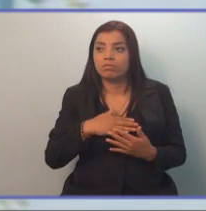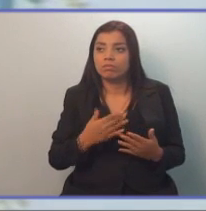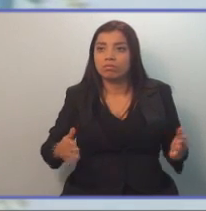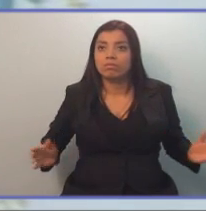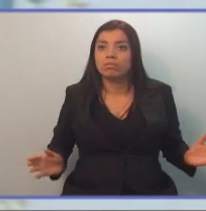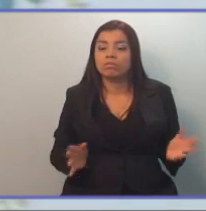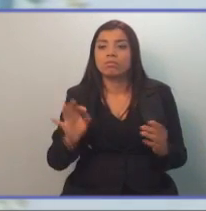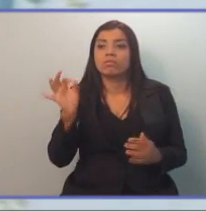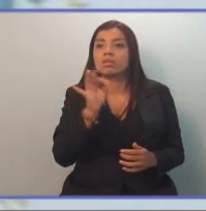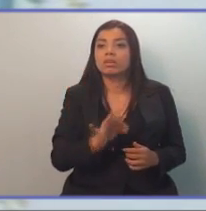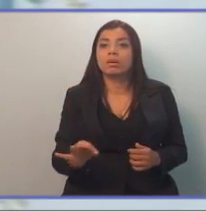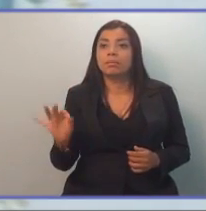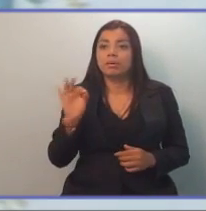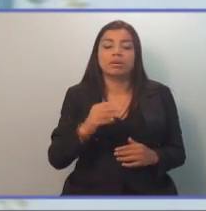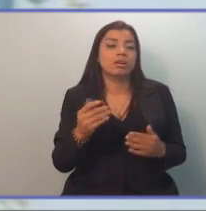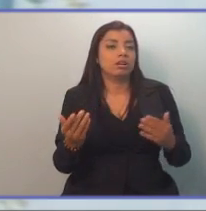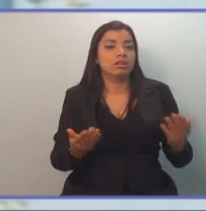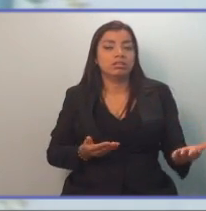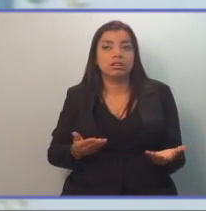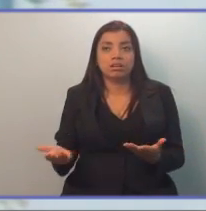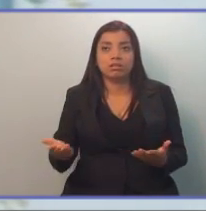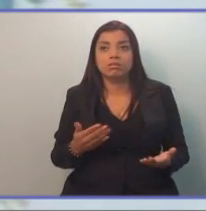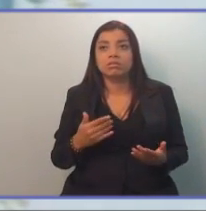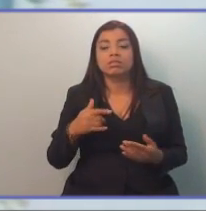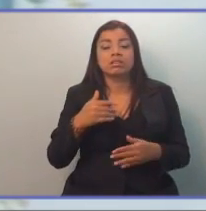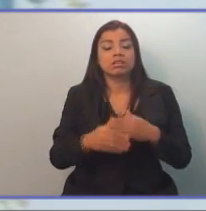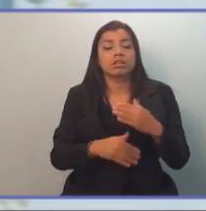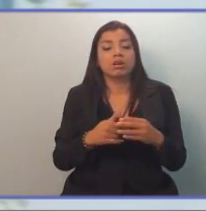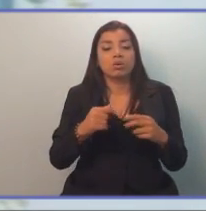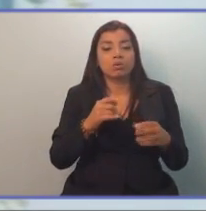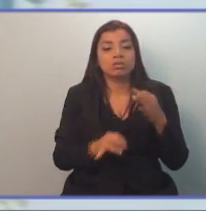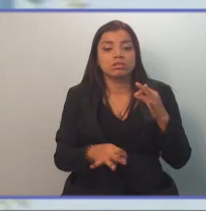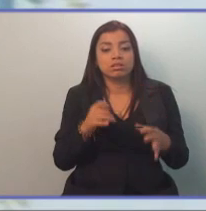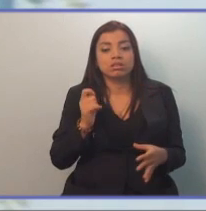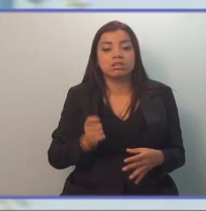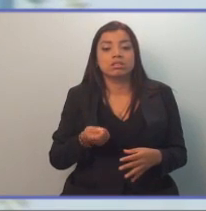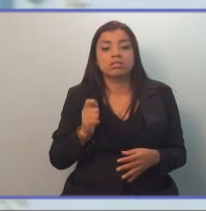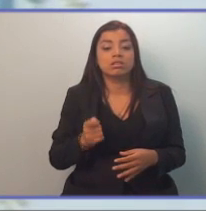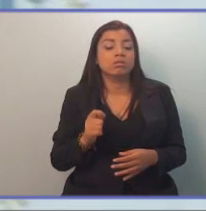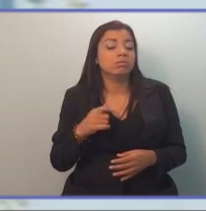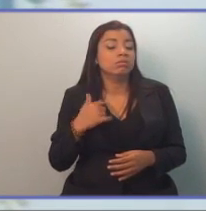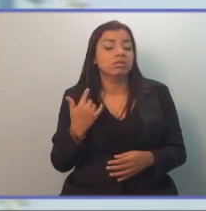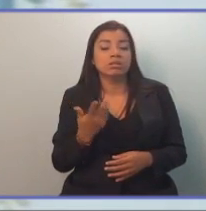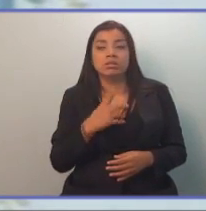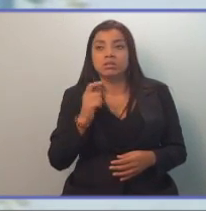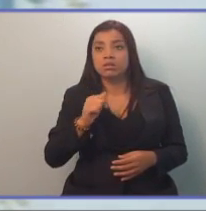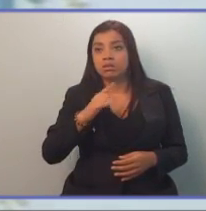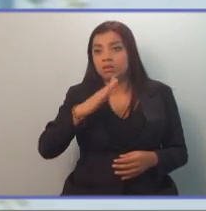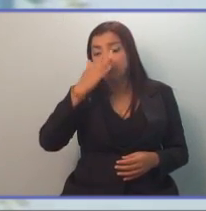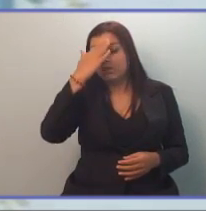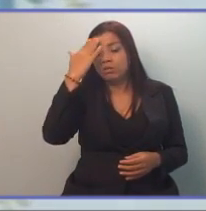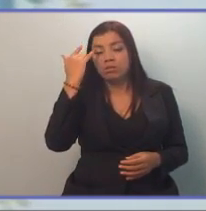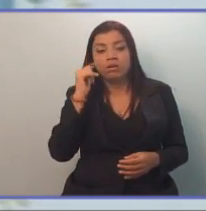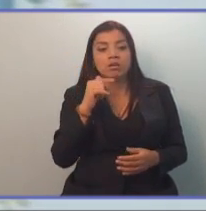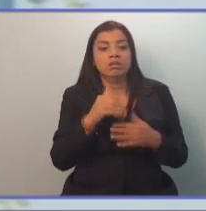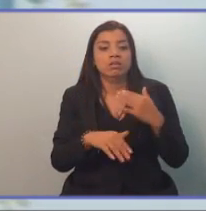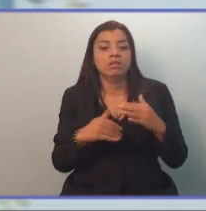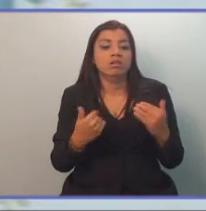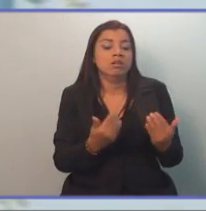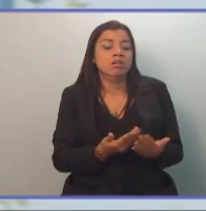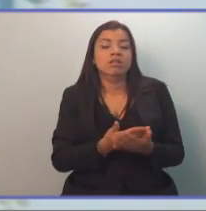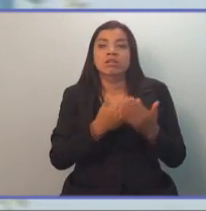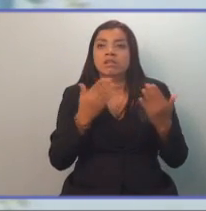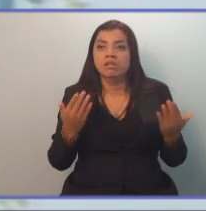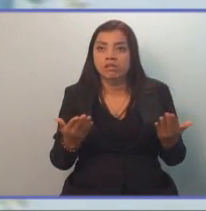ir mejorando el servicio de administración de justicia, porque no podemos olvidarnos que lo que hacemos es dar precisamente